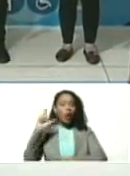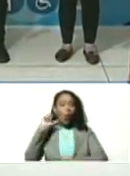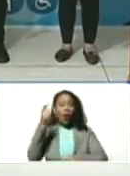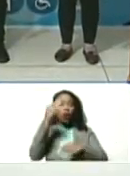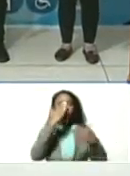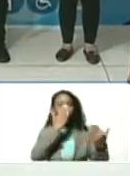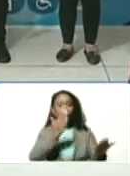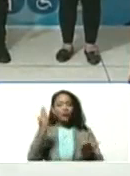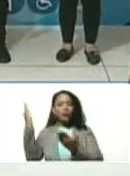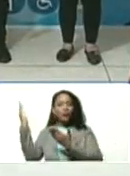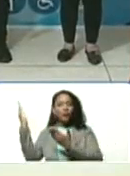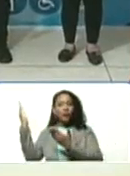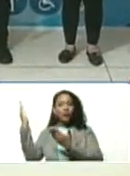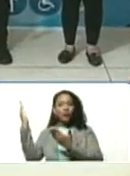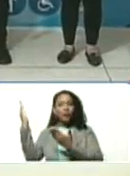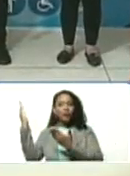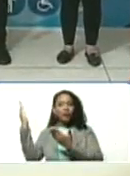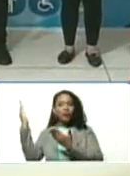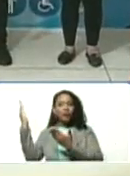Adelante, gobernador.